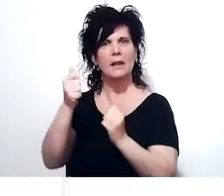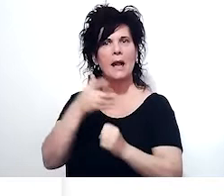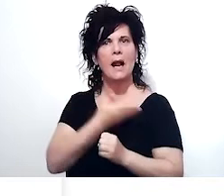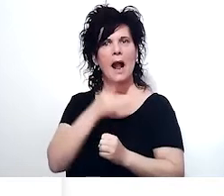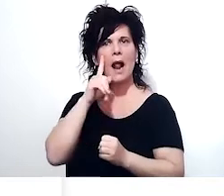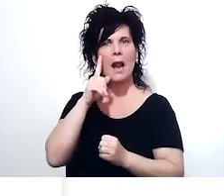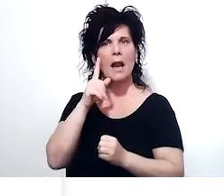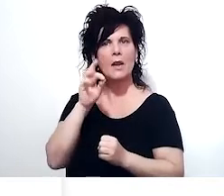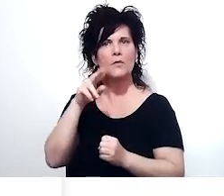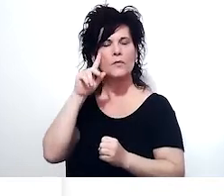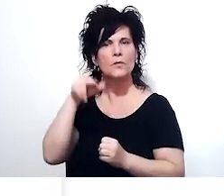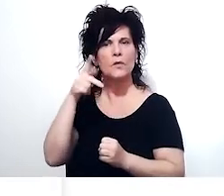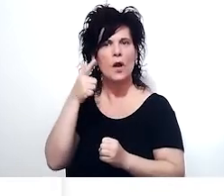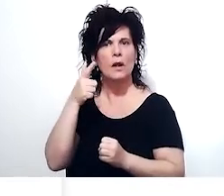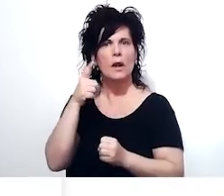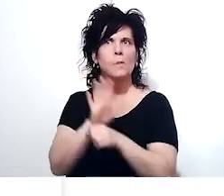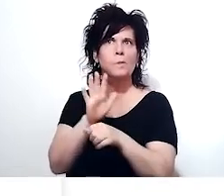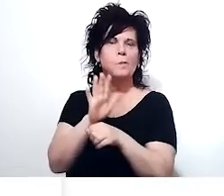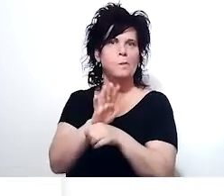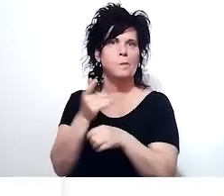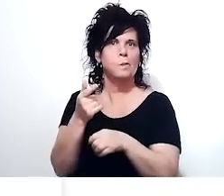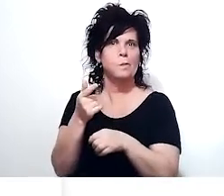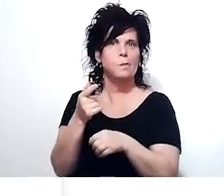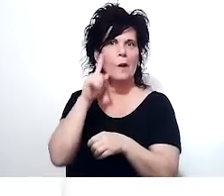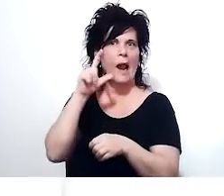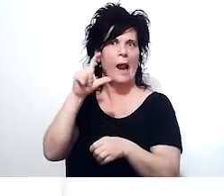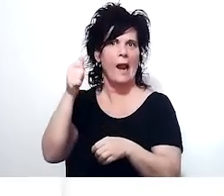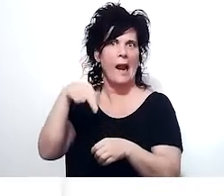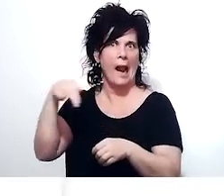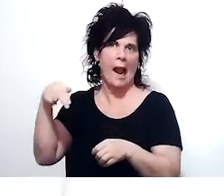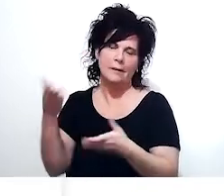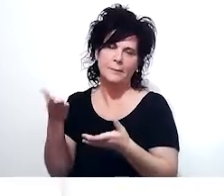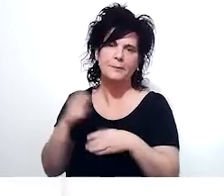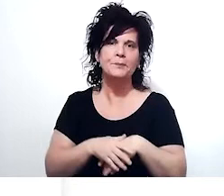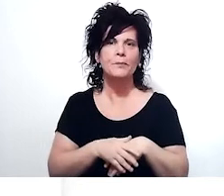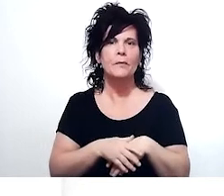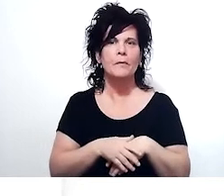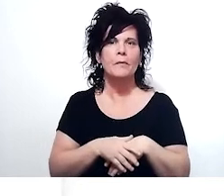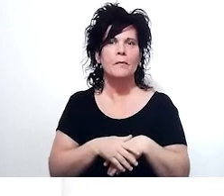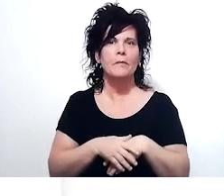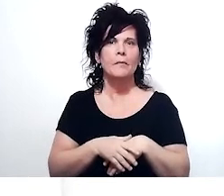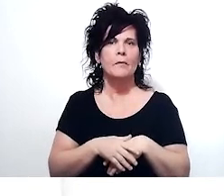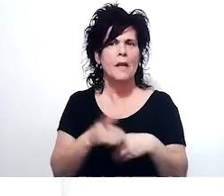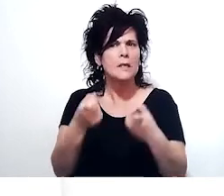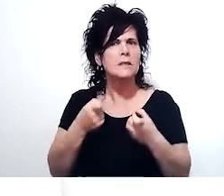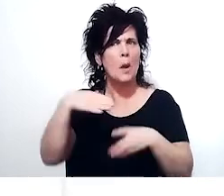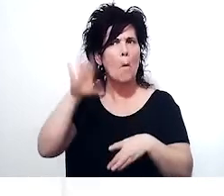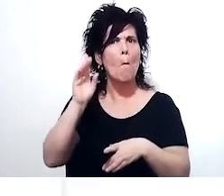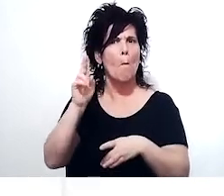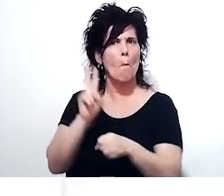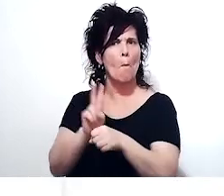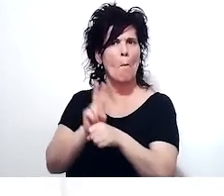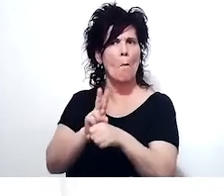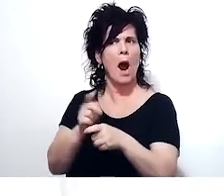de California, haciendo referencia a ICANN, y que hacía falta más